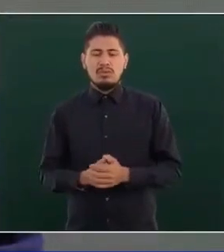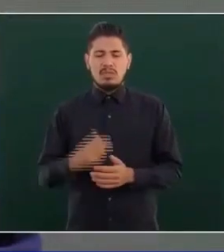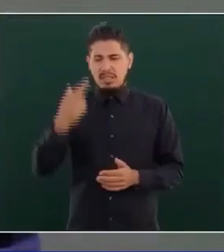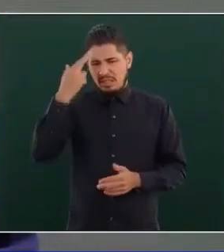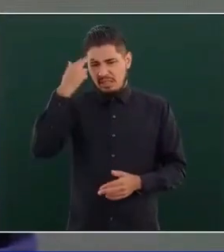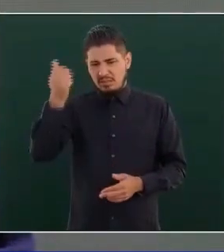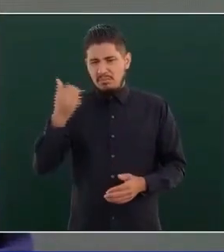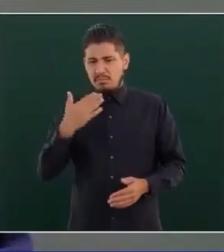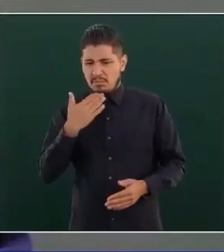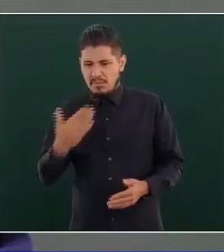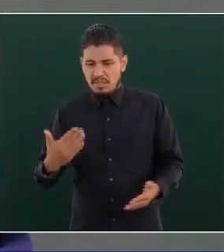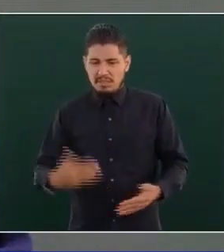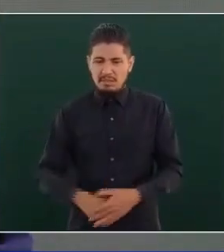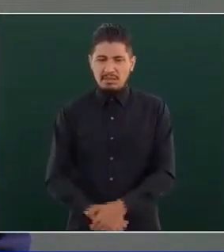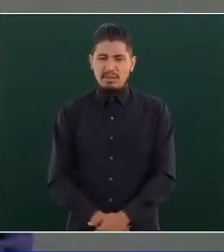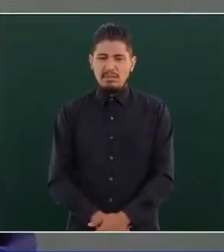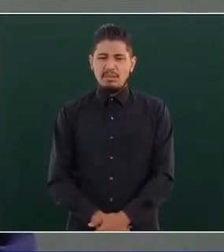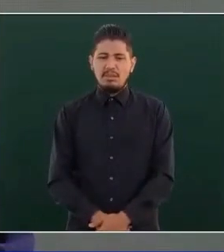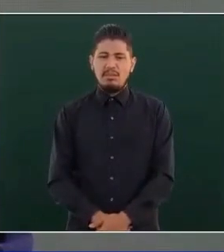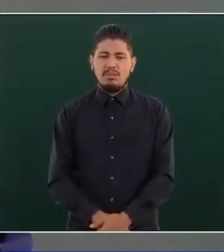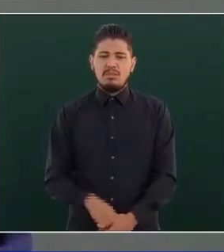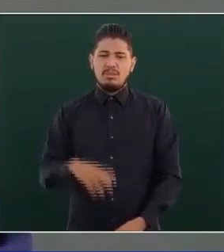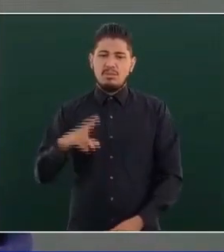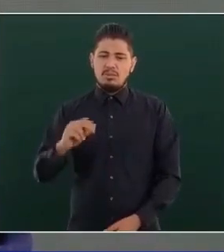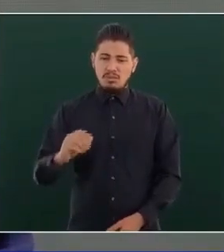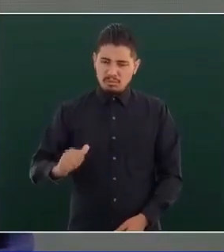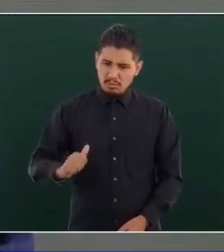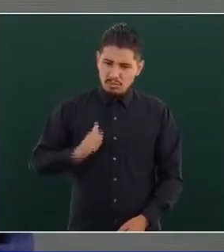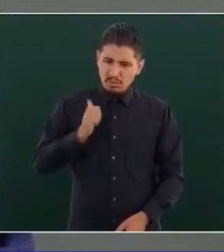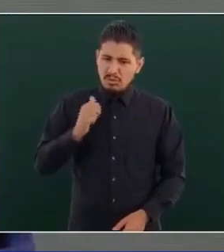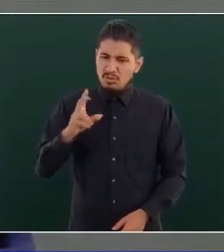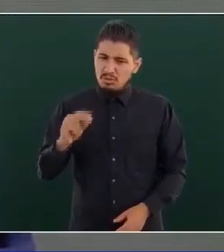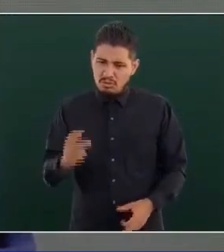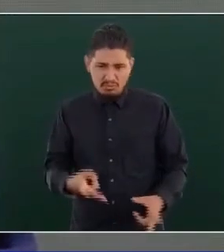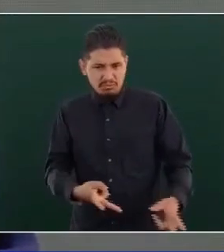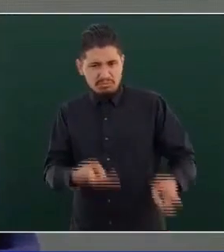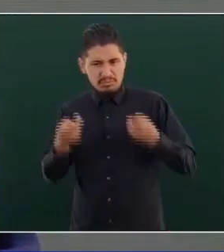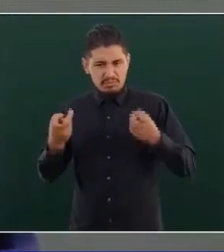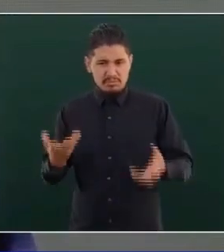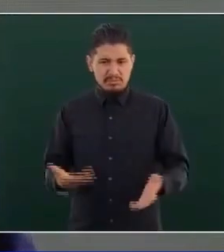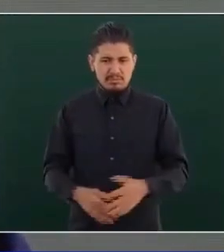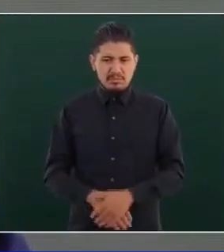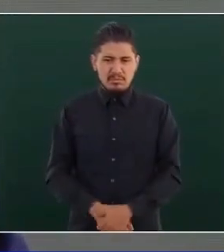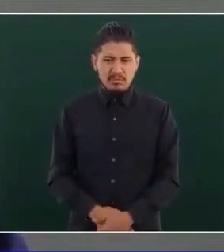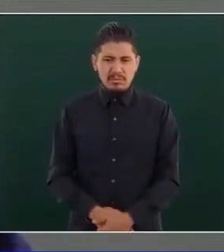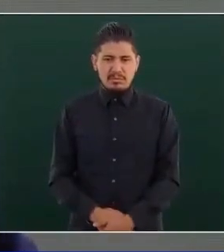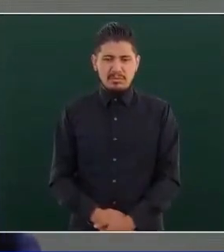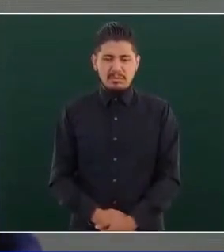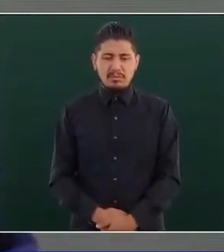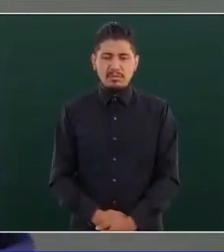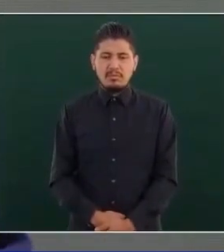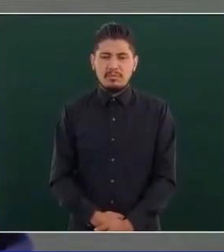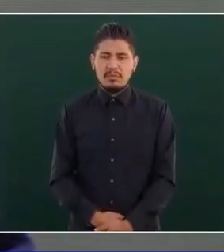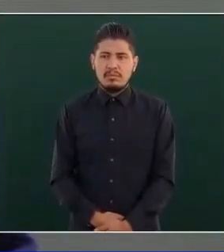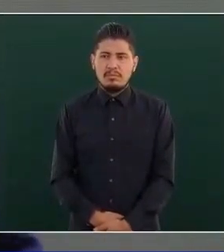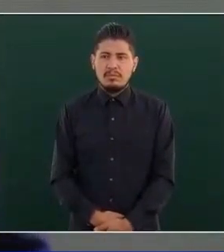razonables, que no atraquen, que no roben. En sentido estricto,